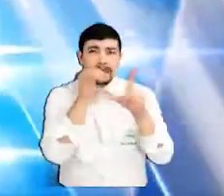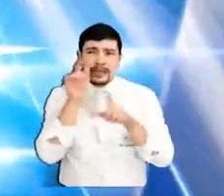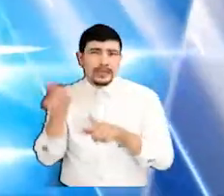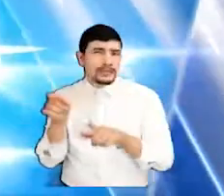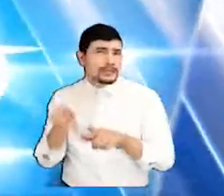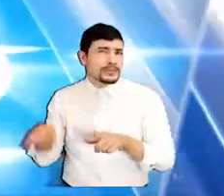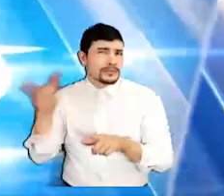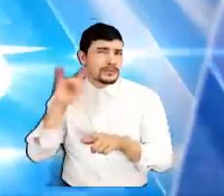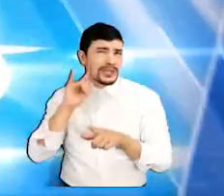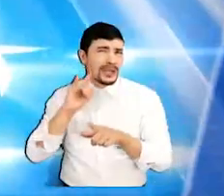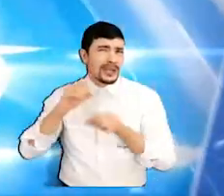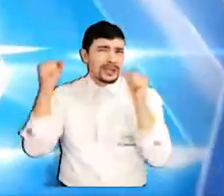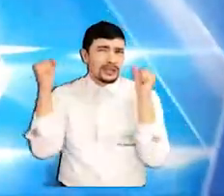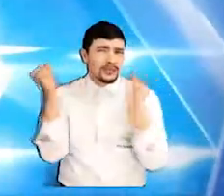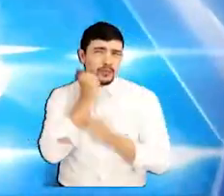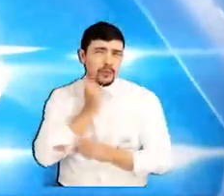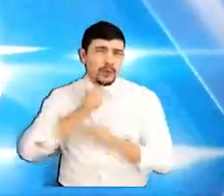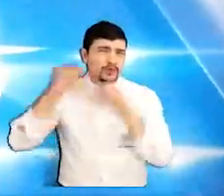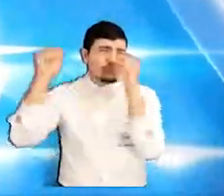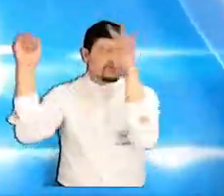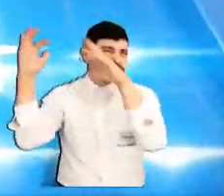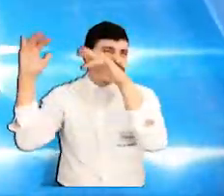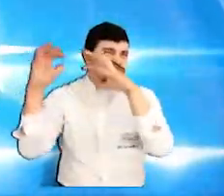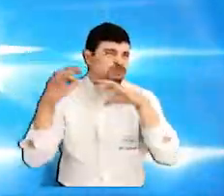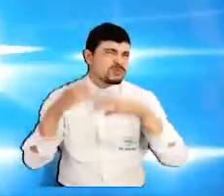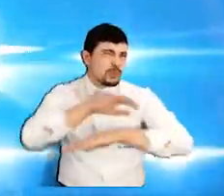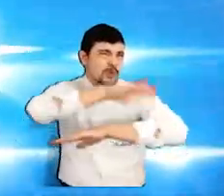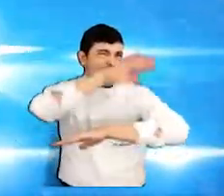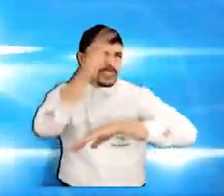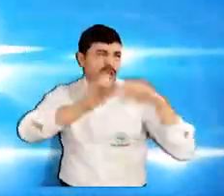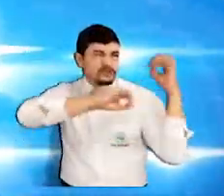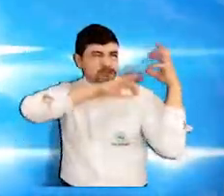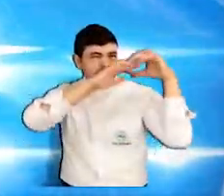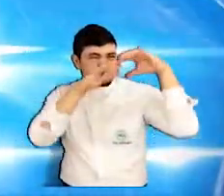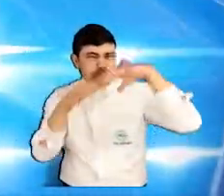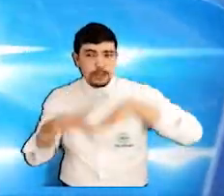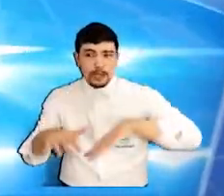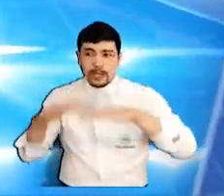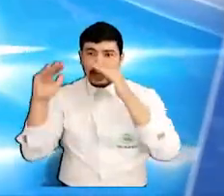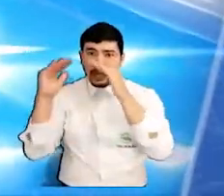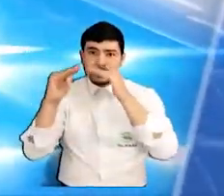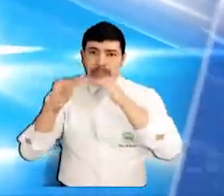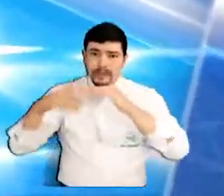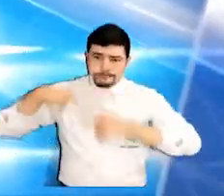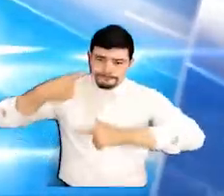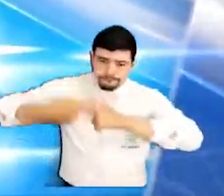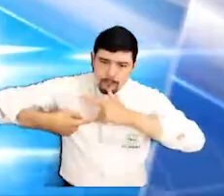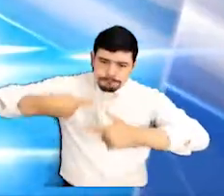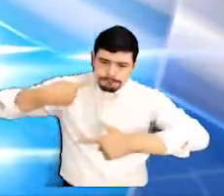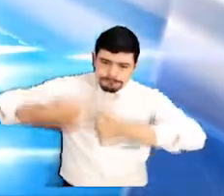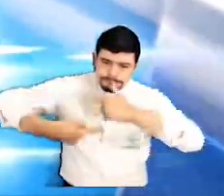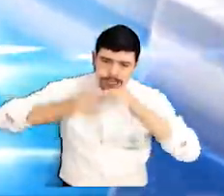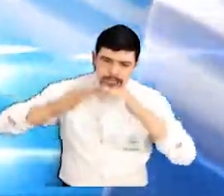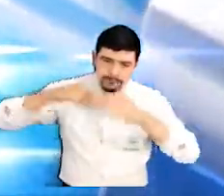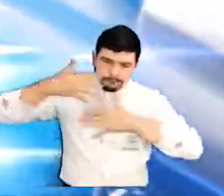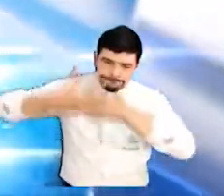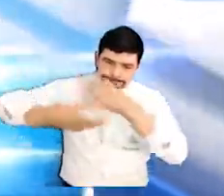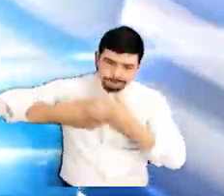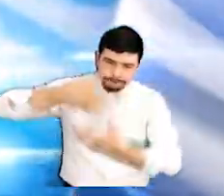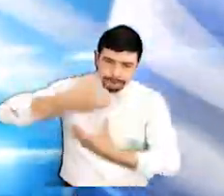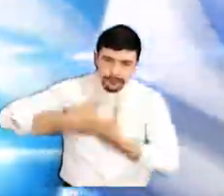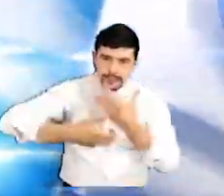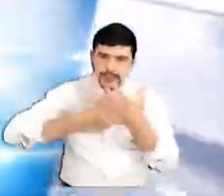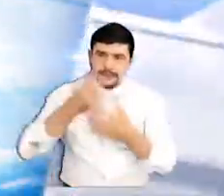Arriba hay unas personas y en las casas hay gente atrapada. Allá